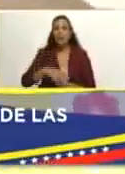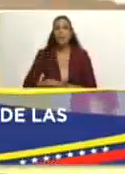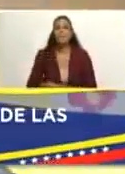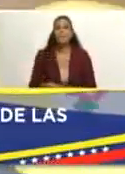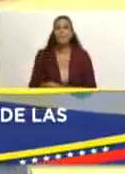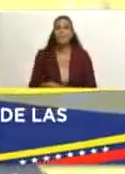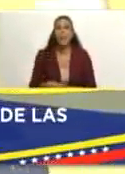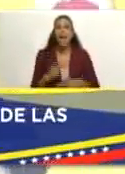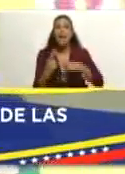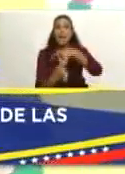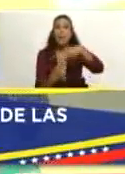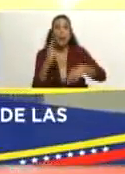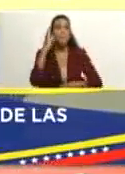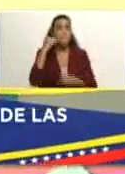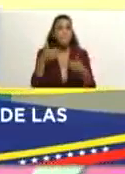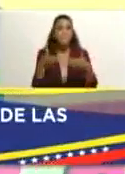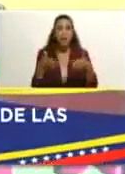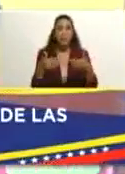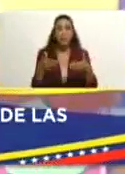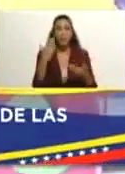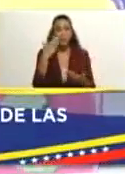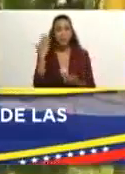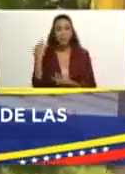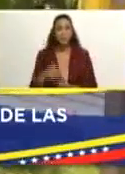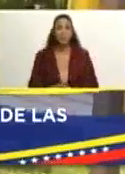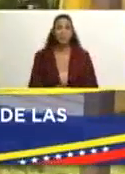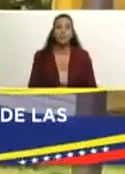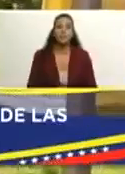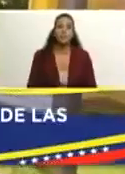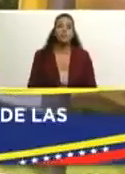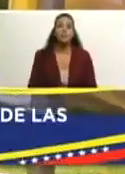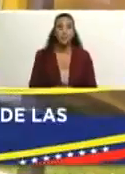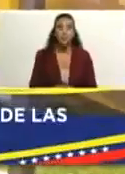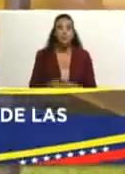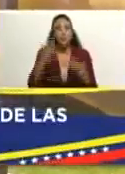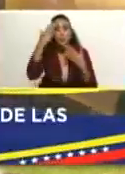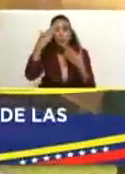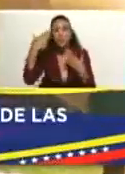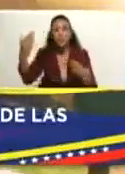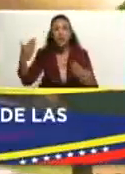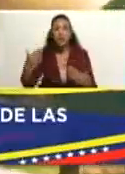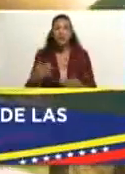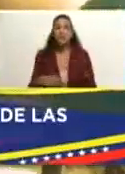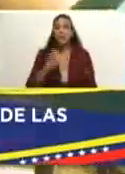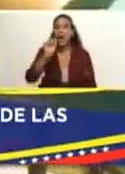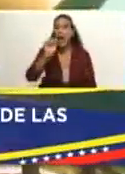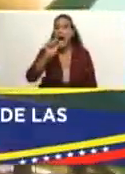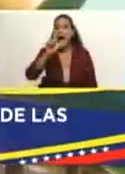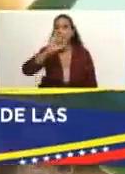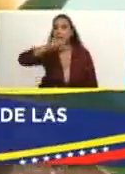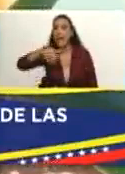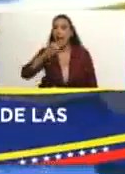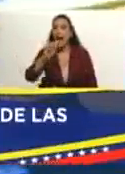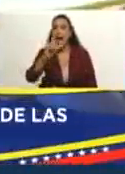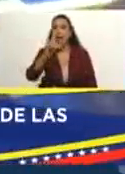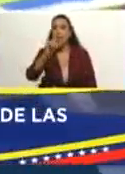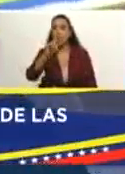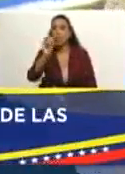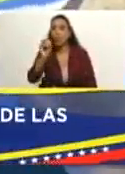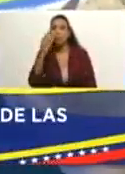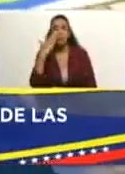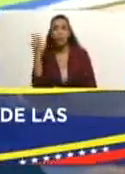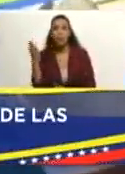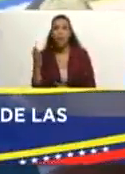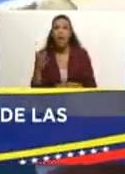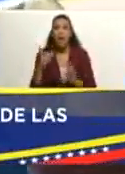Unidad educativa. Aquí está nuestro gobernador, Alejandro Terán. Mi saludo, Alejandro. ¿Cómo van las bricomiles en La Guaira? ¿Qué me cuenta? Vamos a